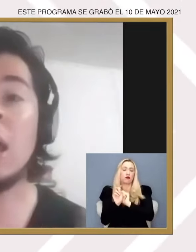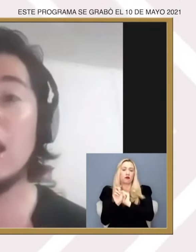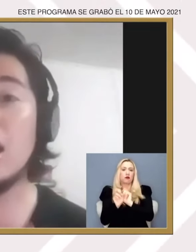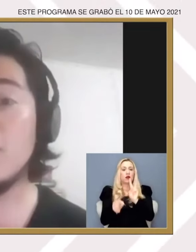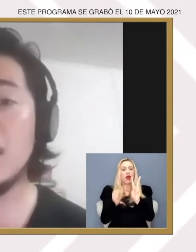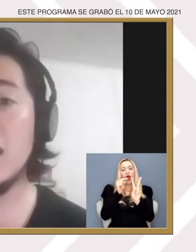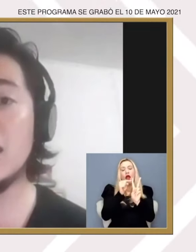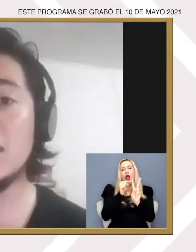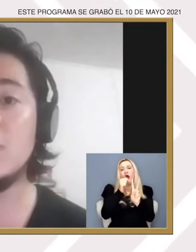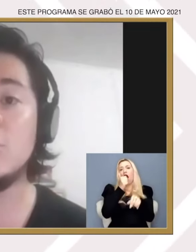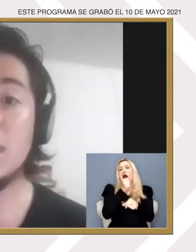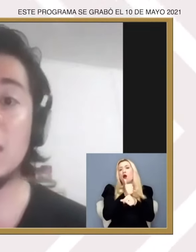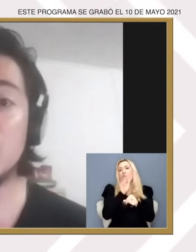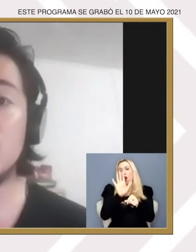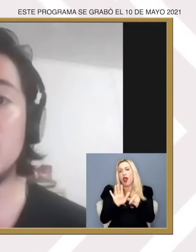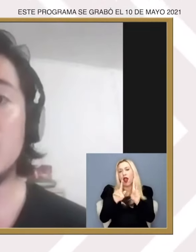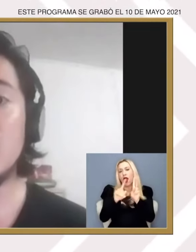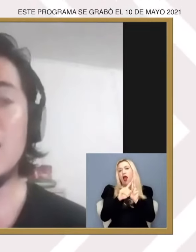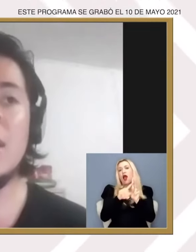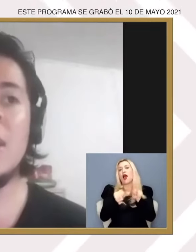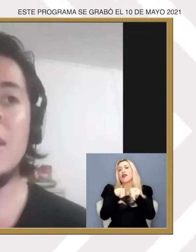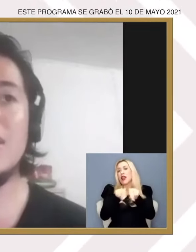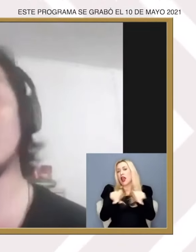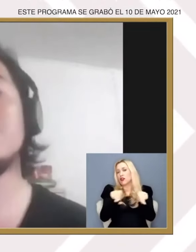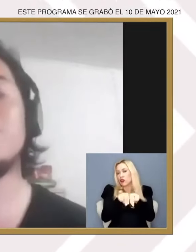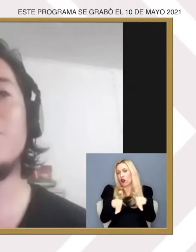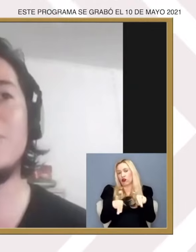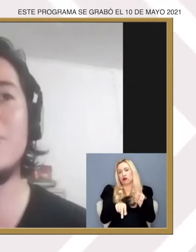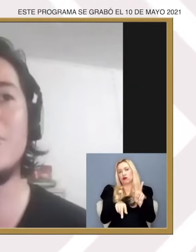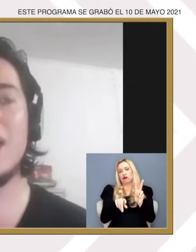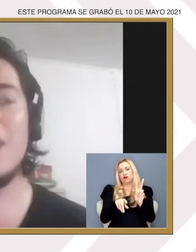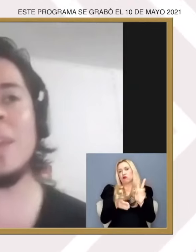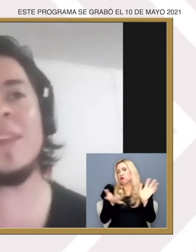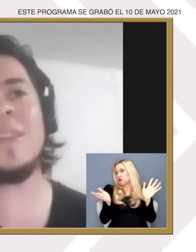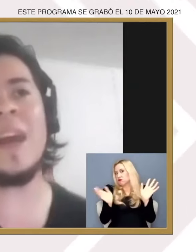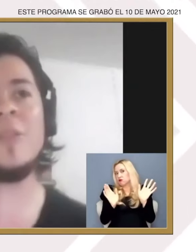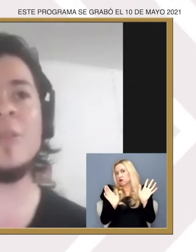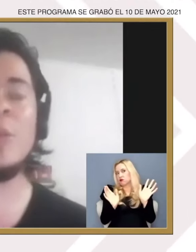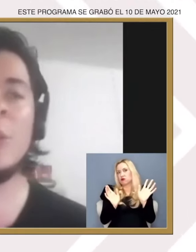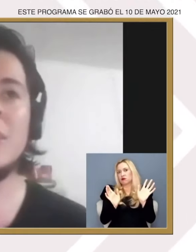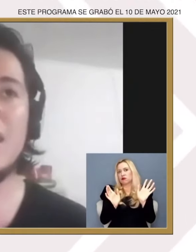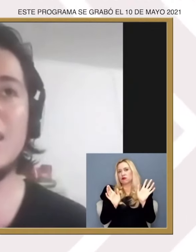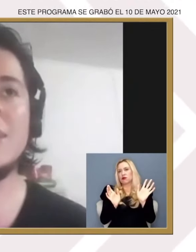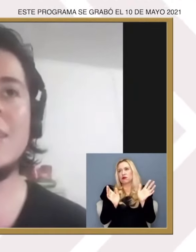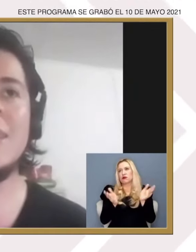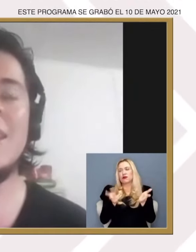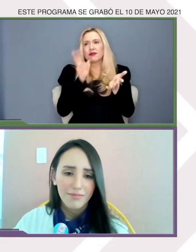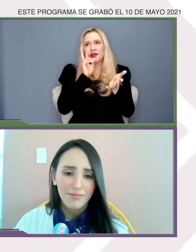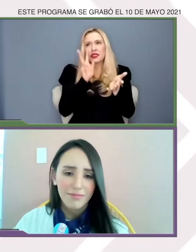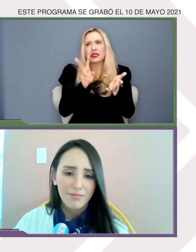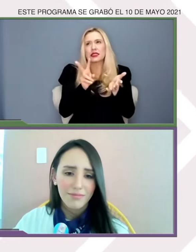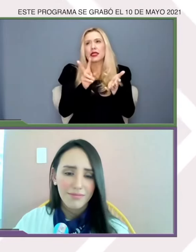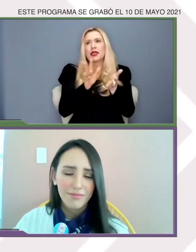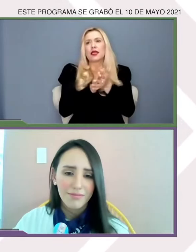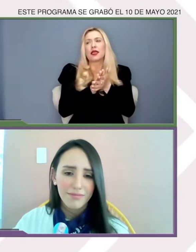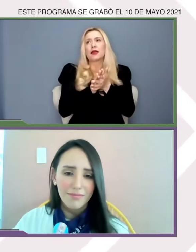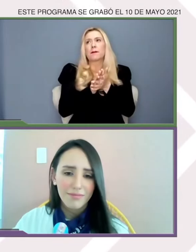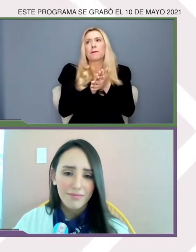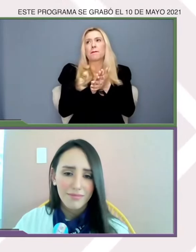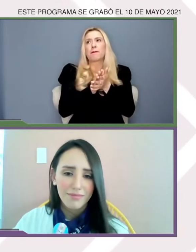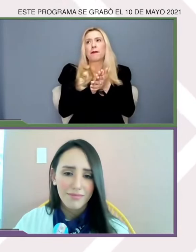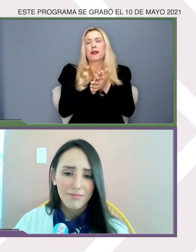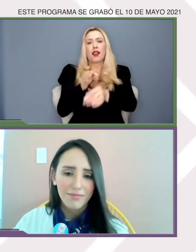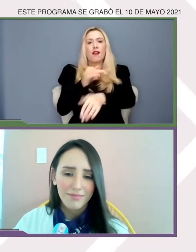una abuela y un nieto. Es realmente darnos cuenta que el que seamos